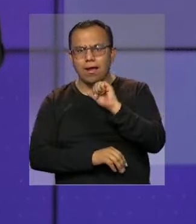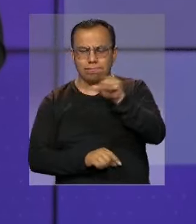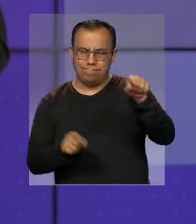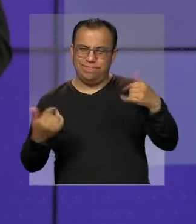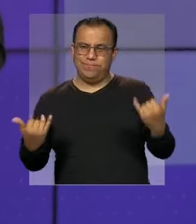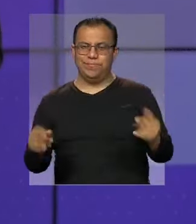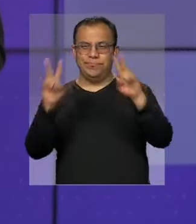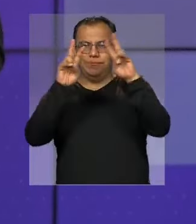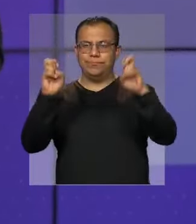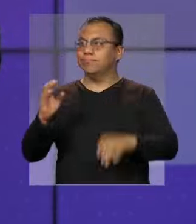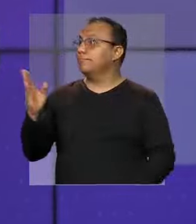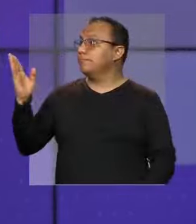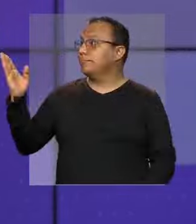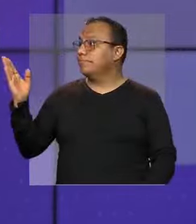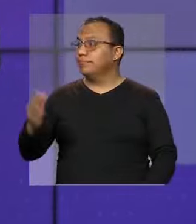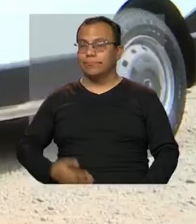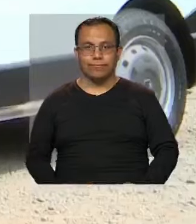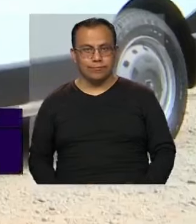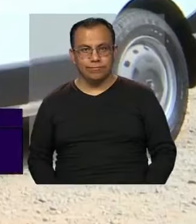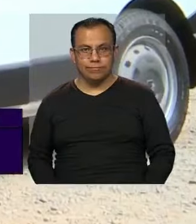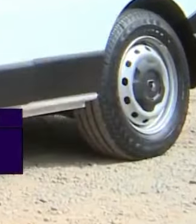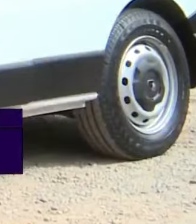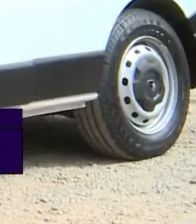presentamos nuestros titulares.